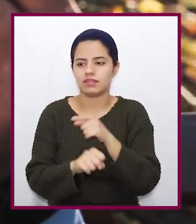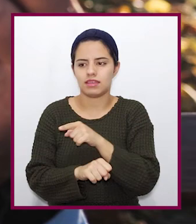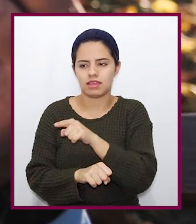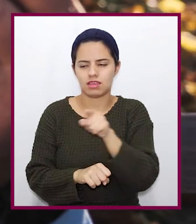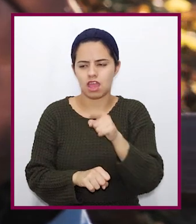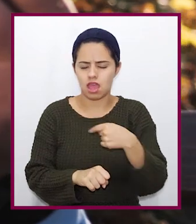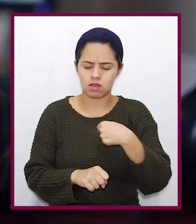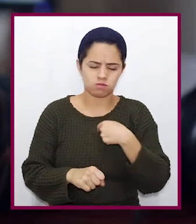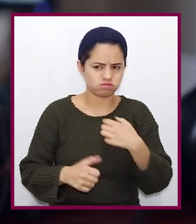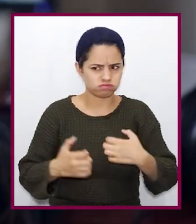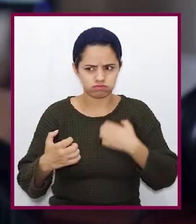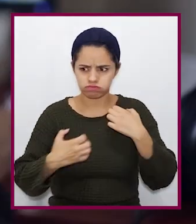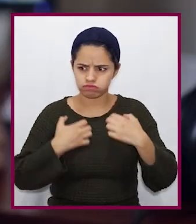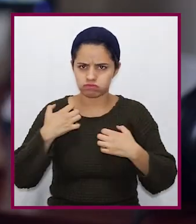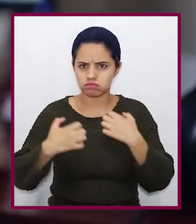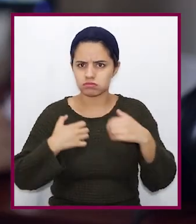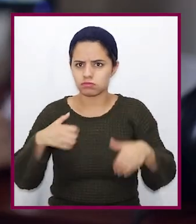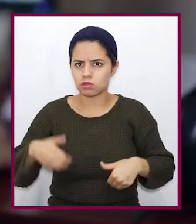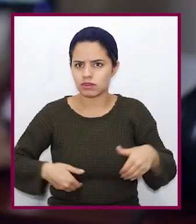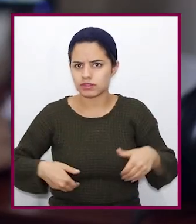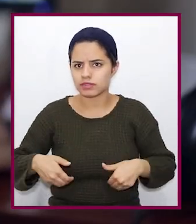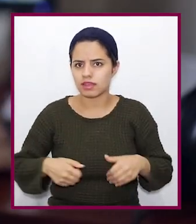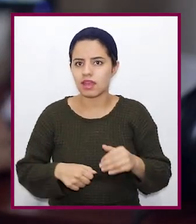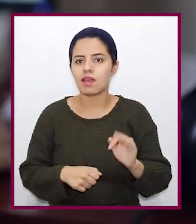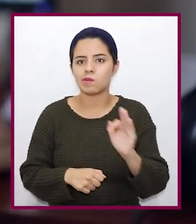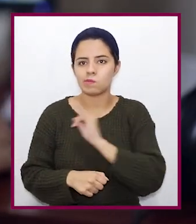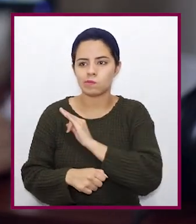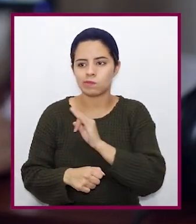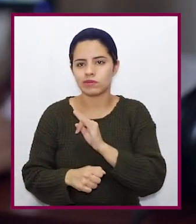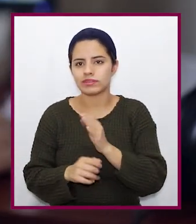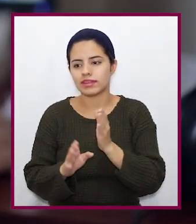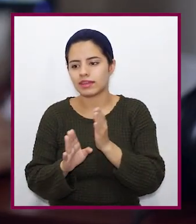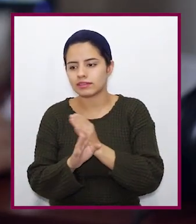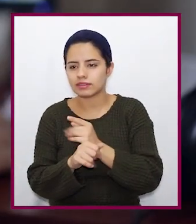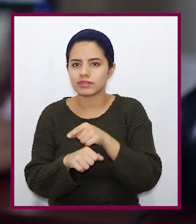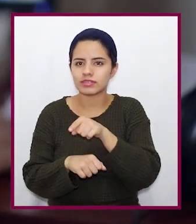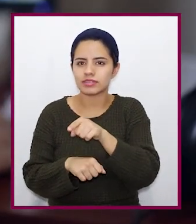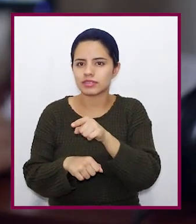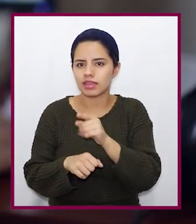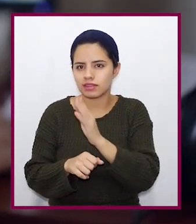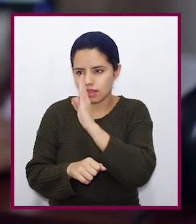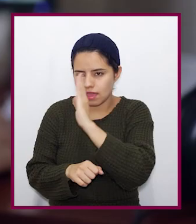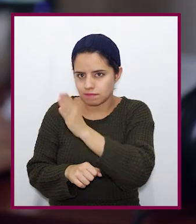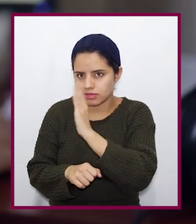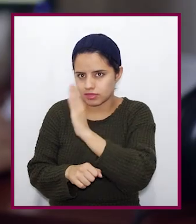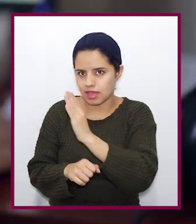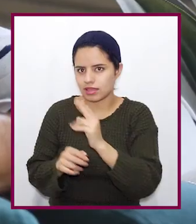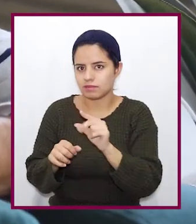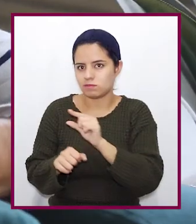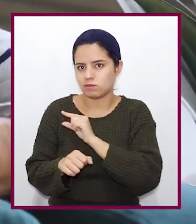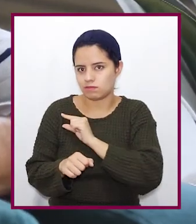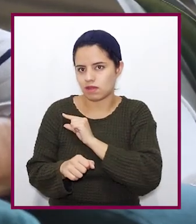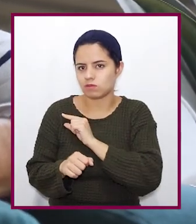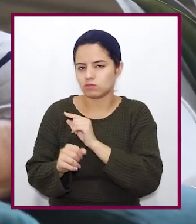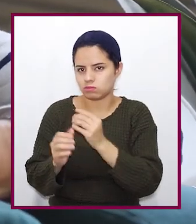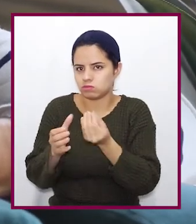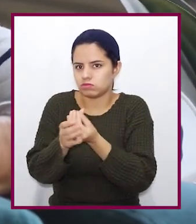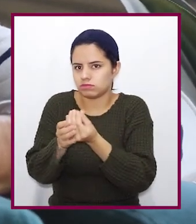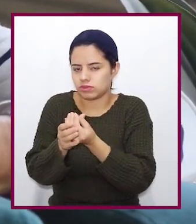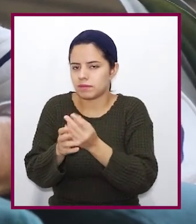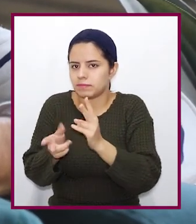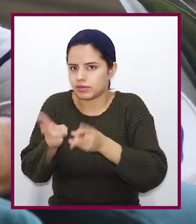te molesta, tienes derecho a decírselo en privado de forma respetuosa o sin hostigamiento. Por